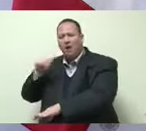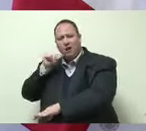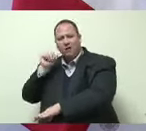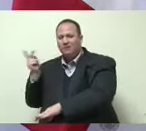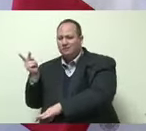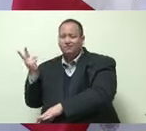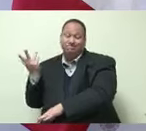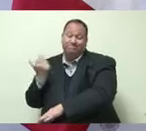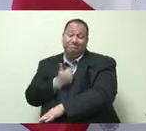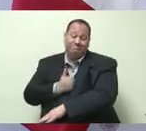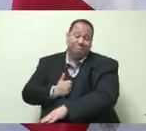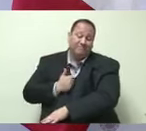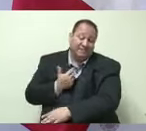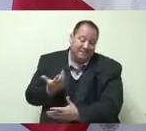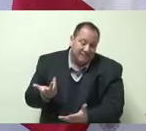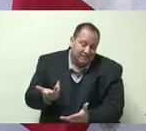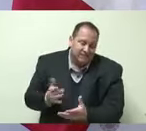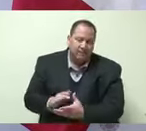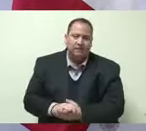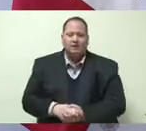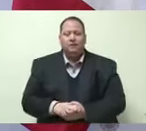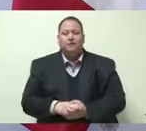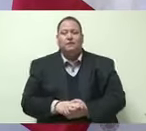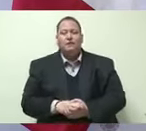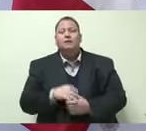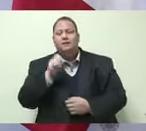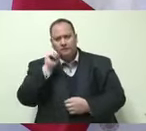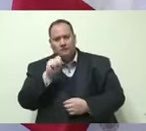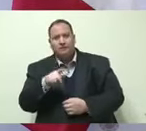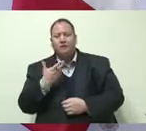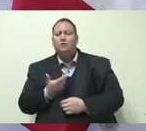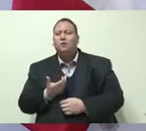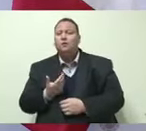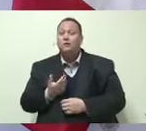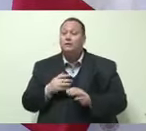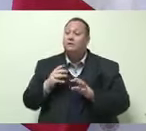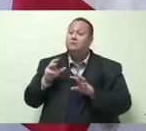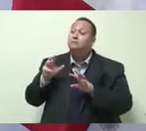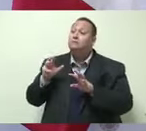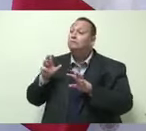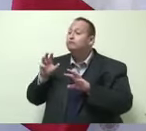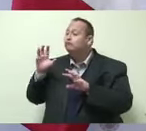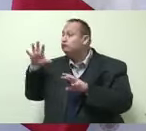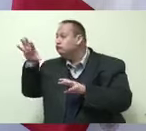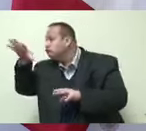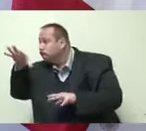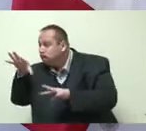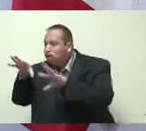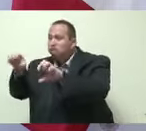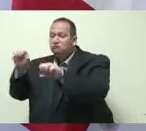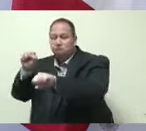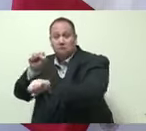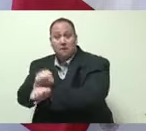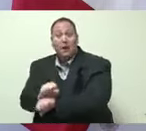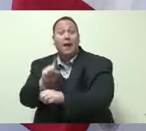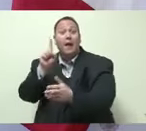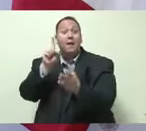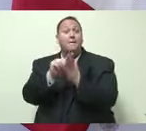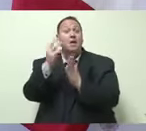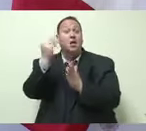ayer. Desafortunadamente, se han también asegurado, derivado de esta reacción inmediata, más de